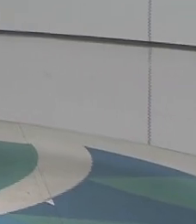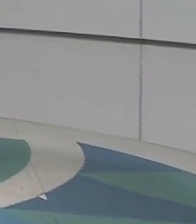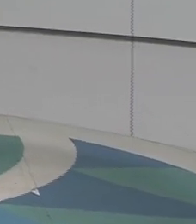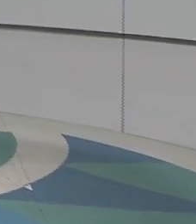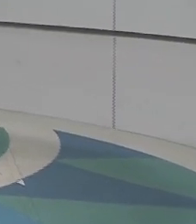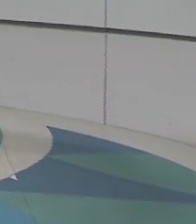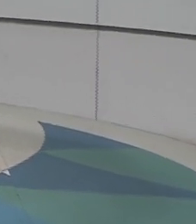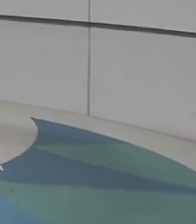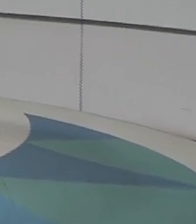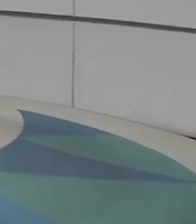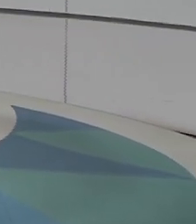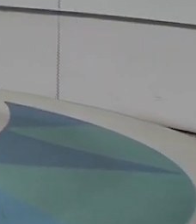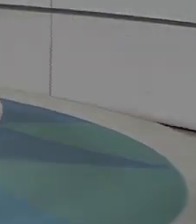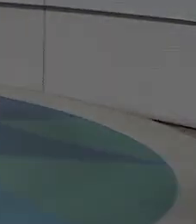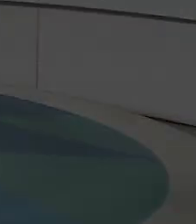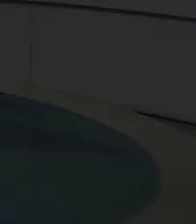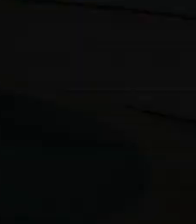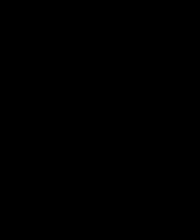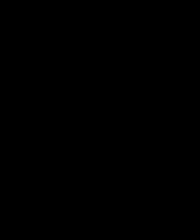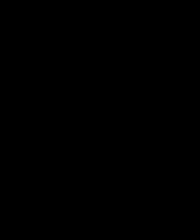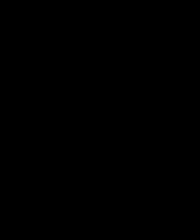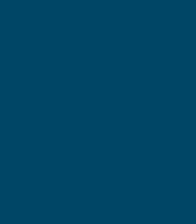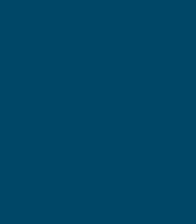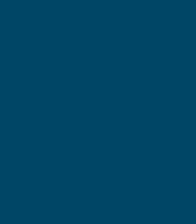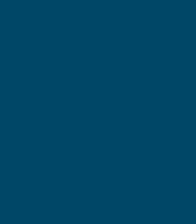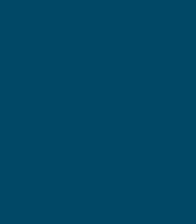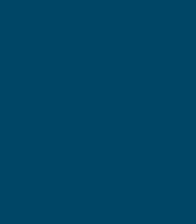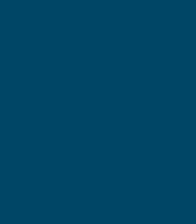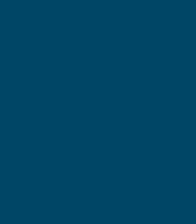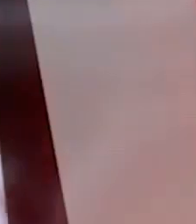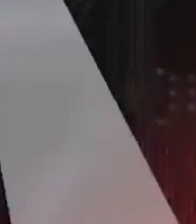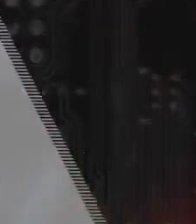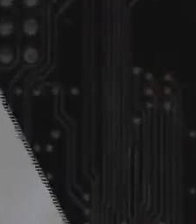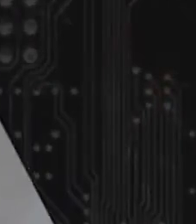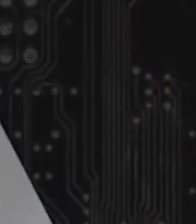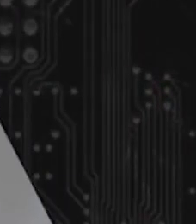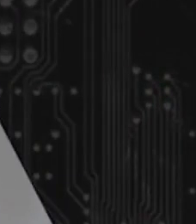Ya lo decía.